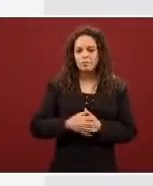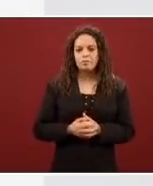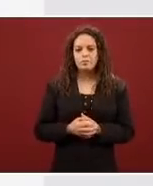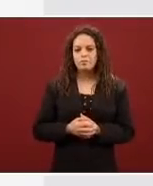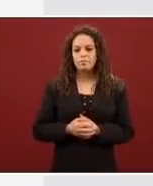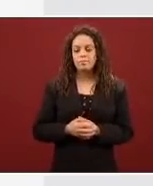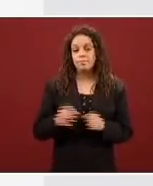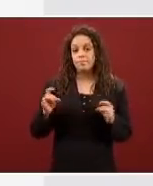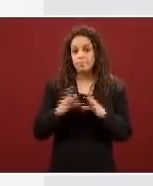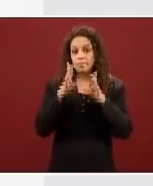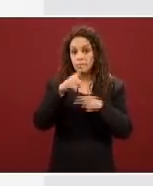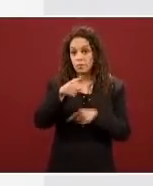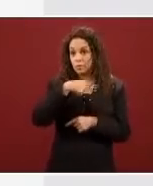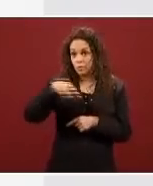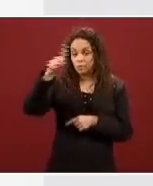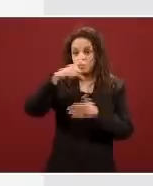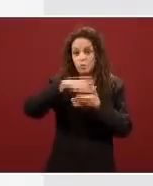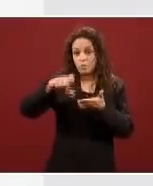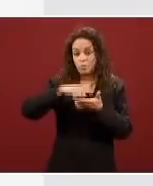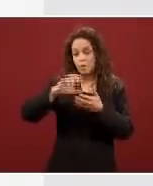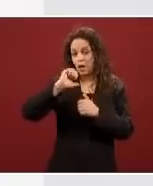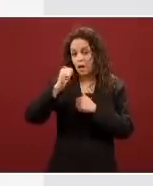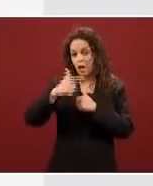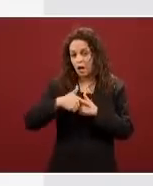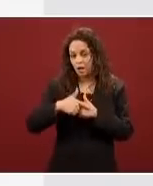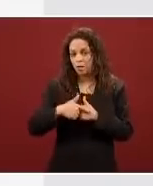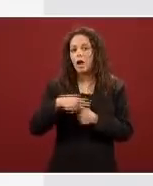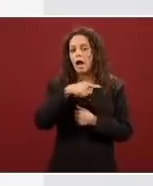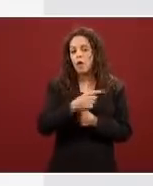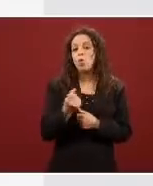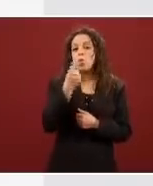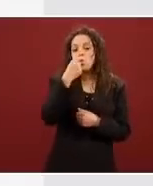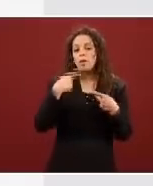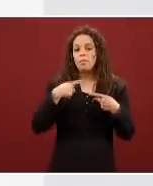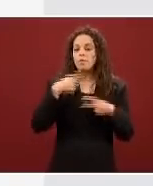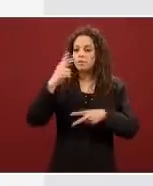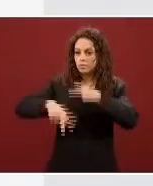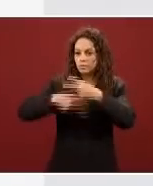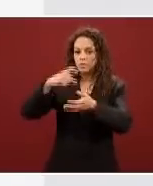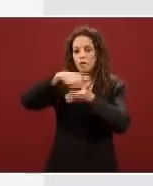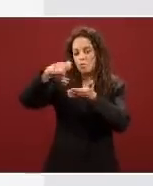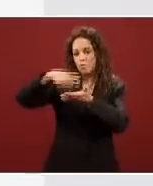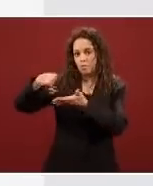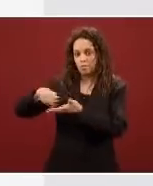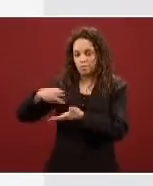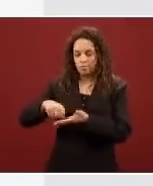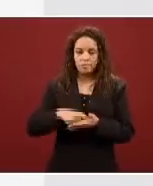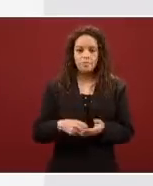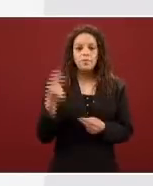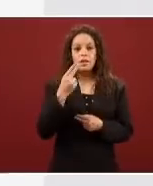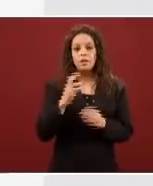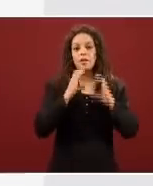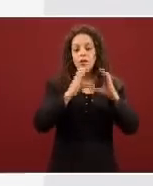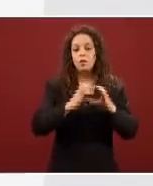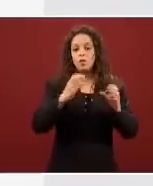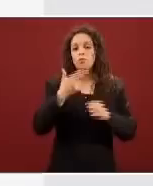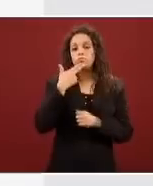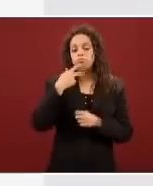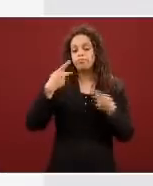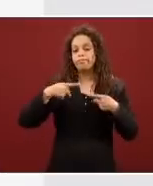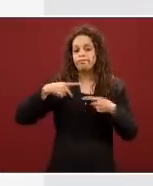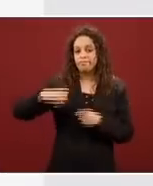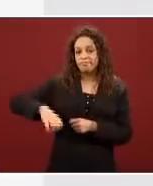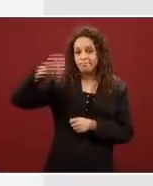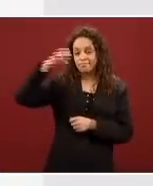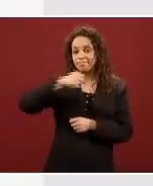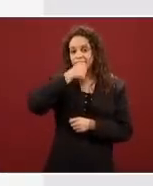se tiene que salir al súper, que salga una sola persona, ayudar a nuestros personas, adultos mayores, a